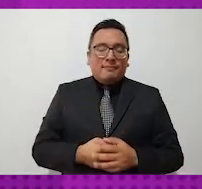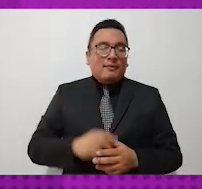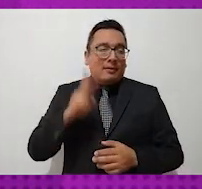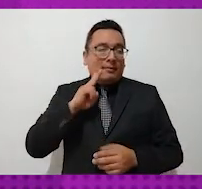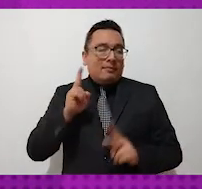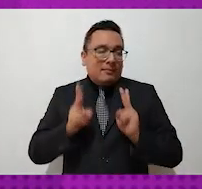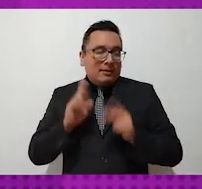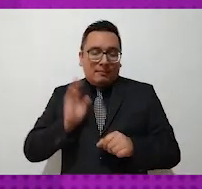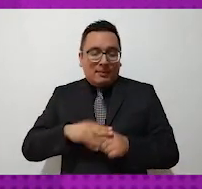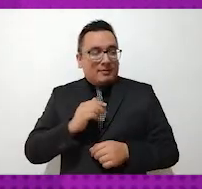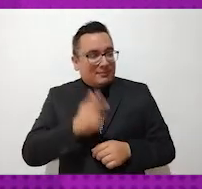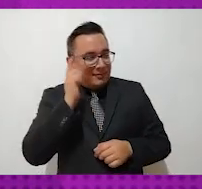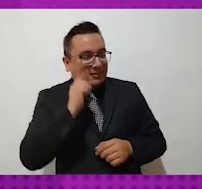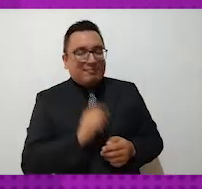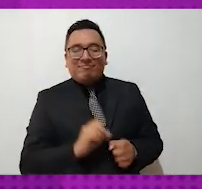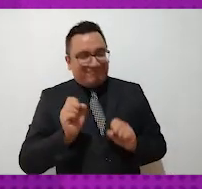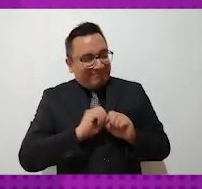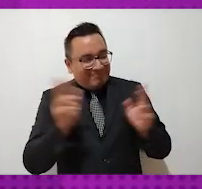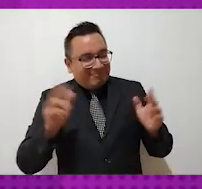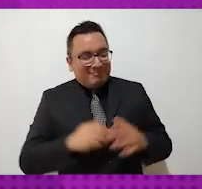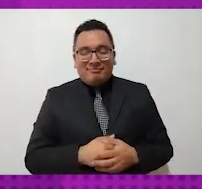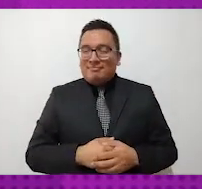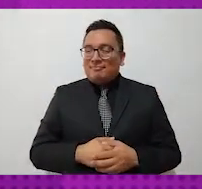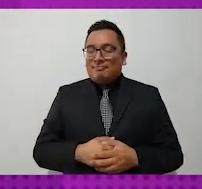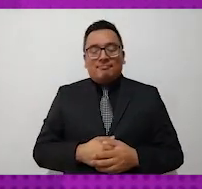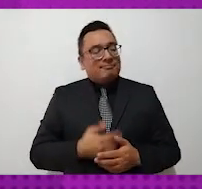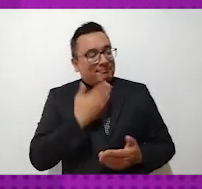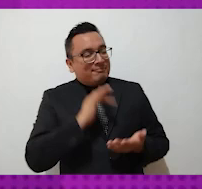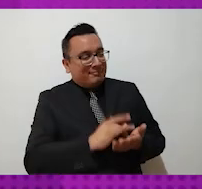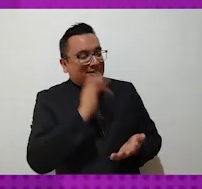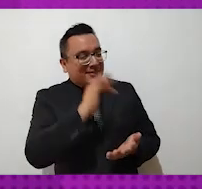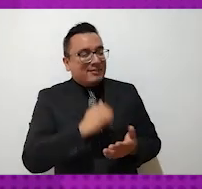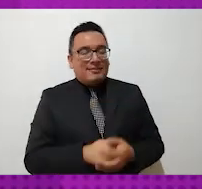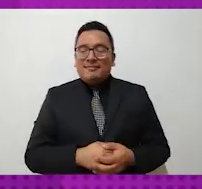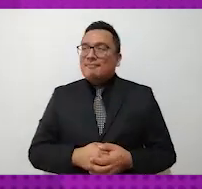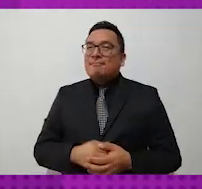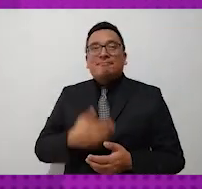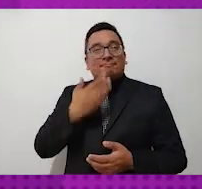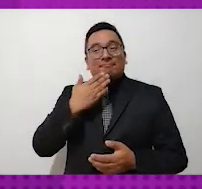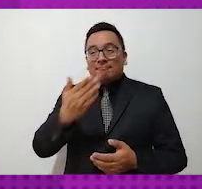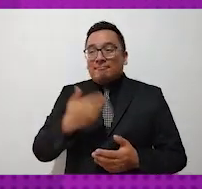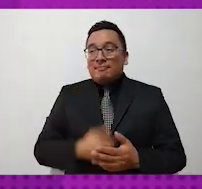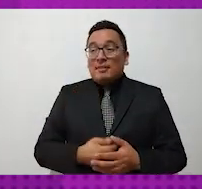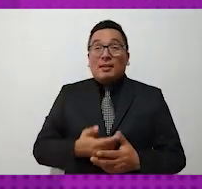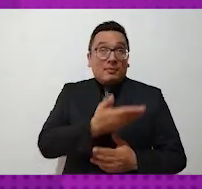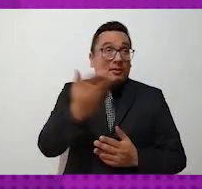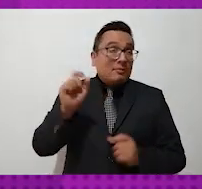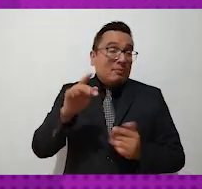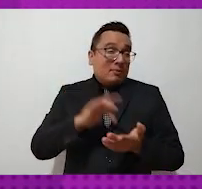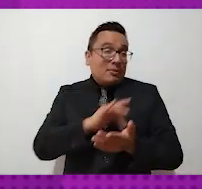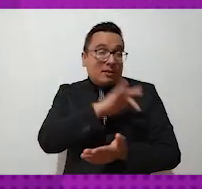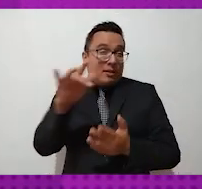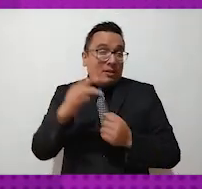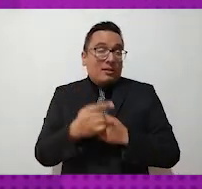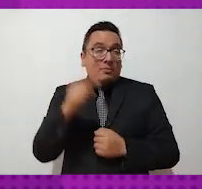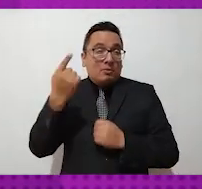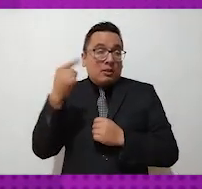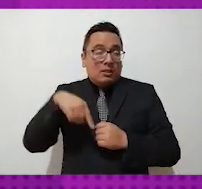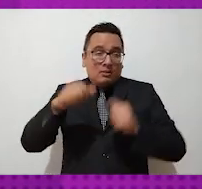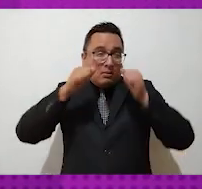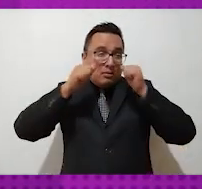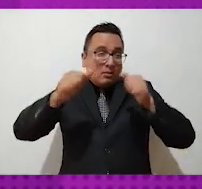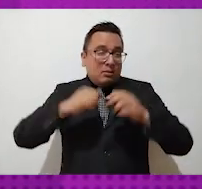para seguir platicando de este tipo de temas. Gracias, Claro. Contralora. Al contrario, muchísimas gracias. Y bueno, pues le queremos agradecer también a usted. Estuvo